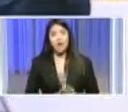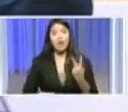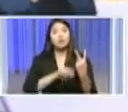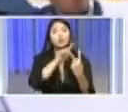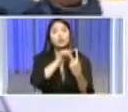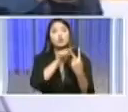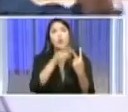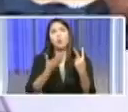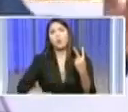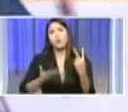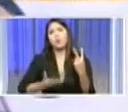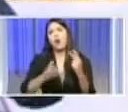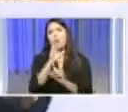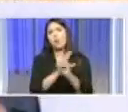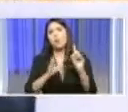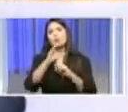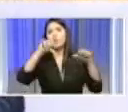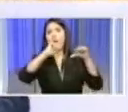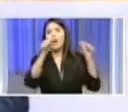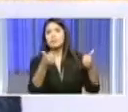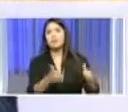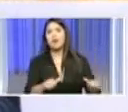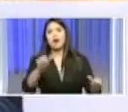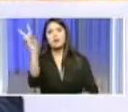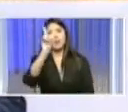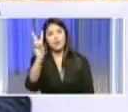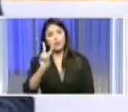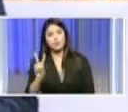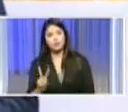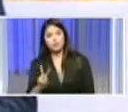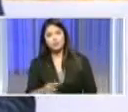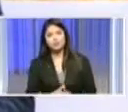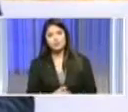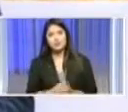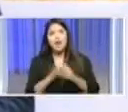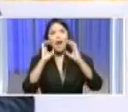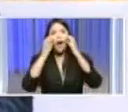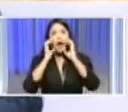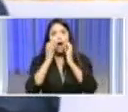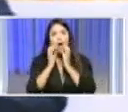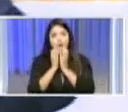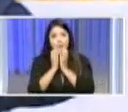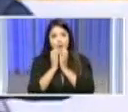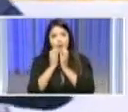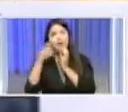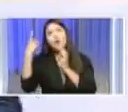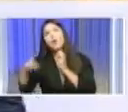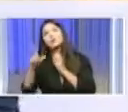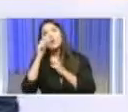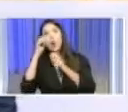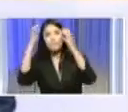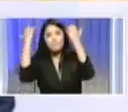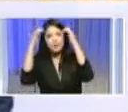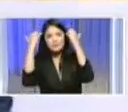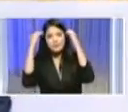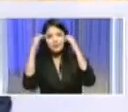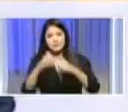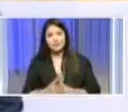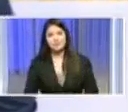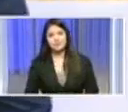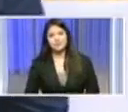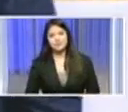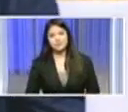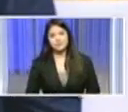íconos de la cultura, del arte, de la creación venezolana, Armando Reverón y César Rengifo.